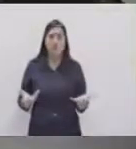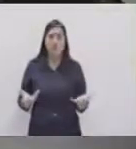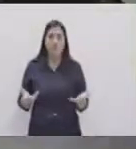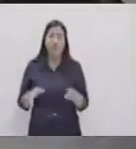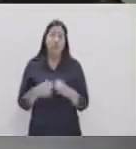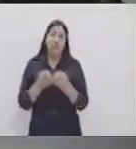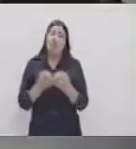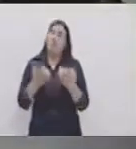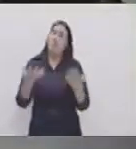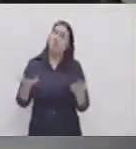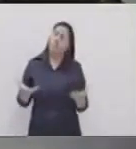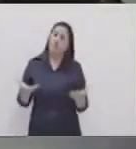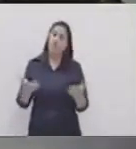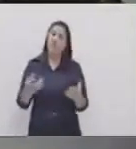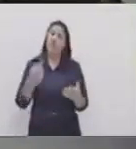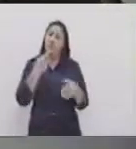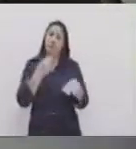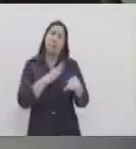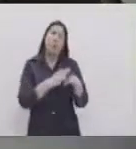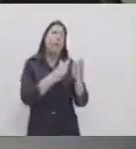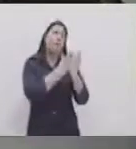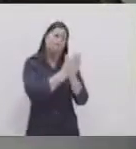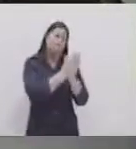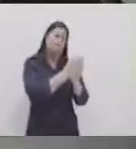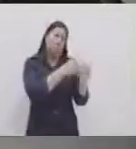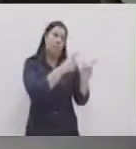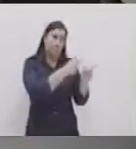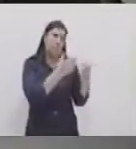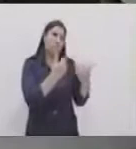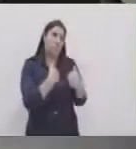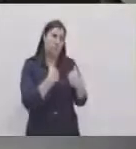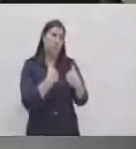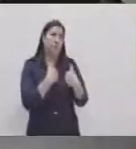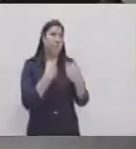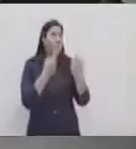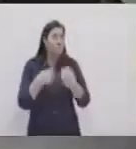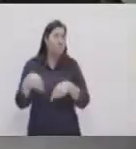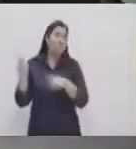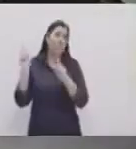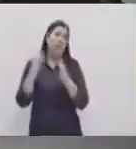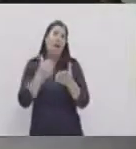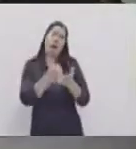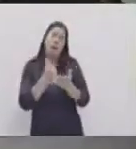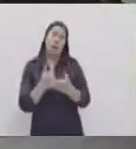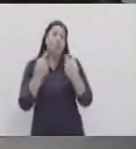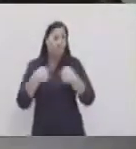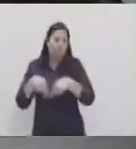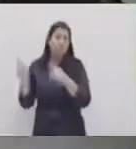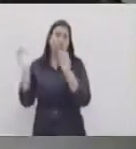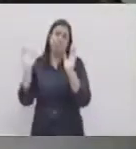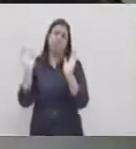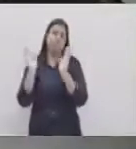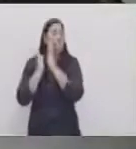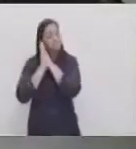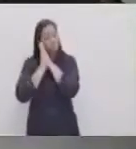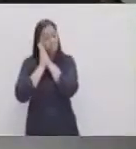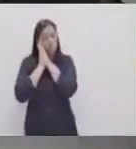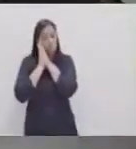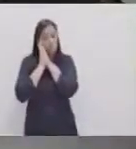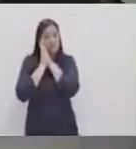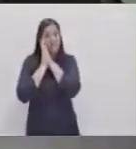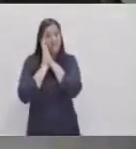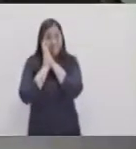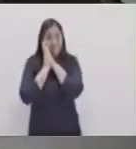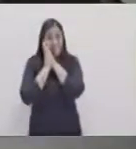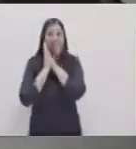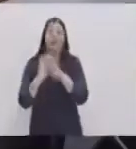familia. Digámosle, por favor, si yo no me he ido a dormir a tales horas, por favor, ayúdenme a ir a dormir. Y eso va a